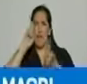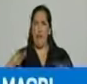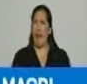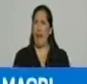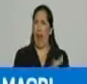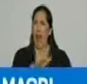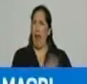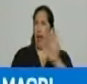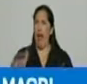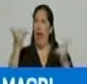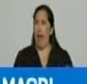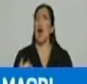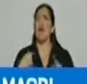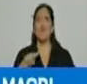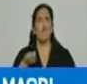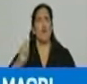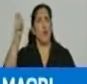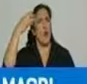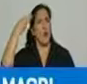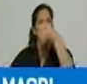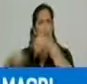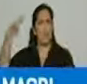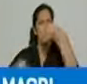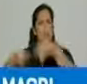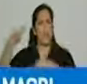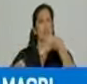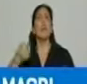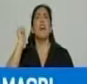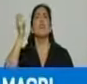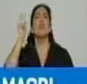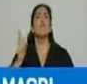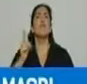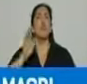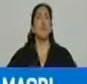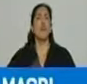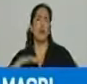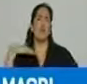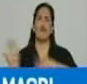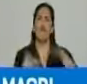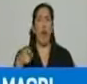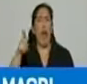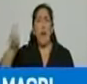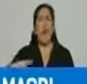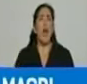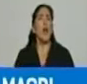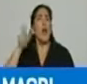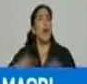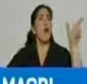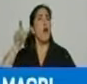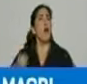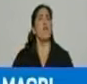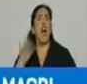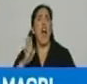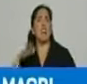junto a la justicia para entender quiénes son y quiénes han sido los responsables, porque no fue algo espontáneo. Realmente en la Argentina hoy se